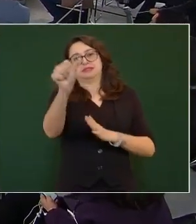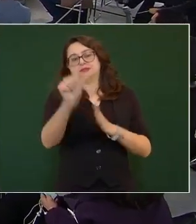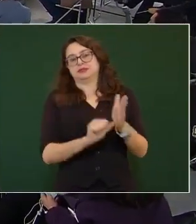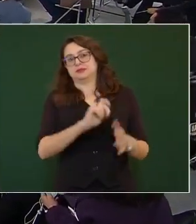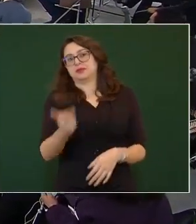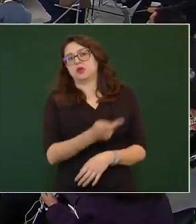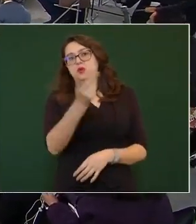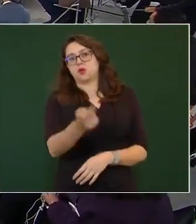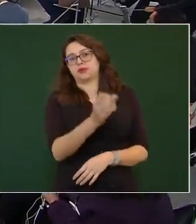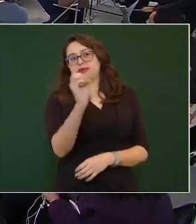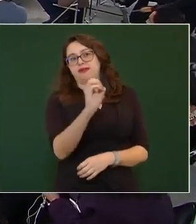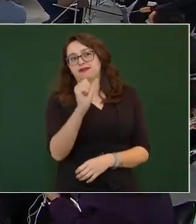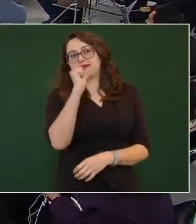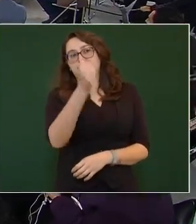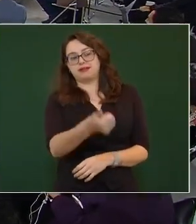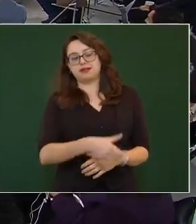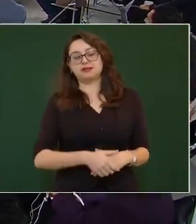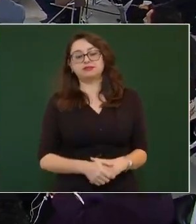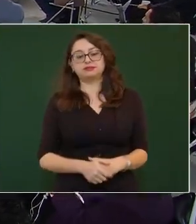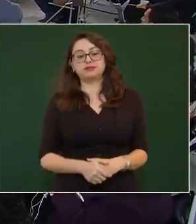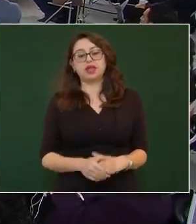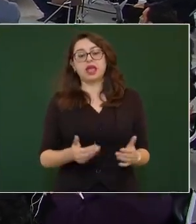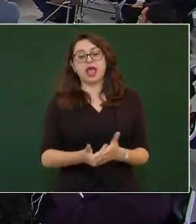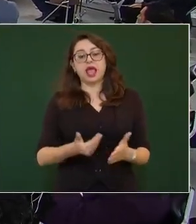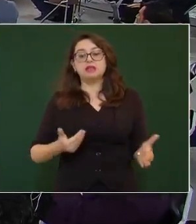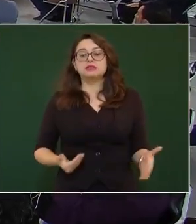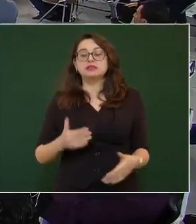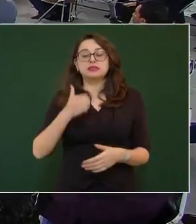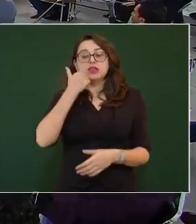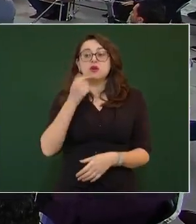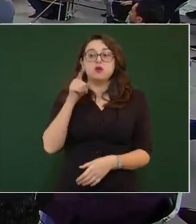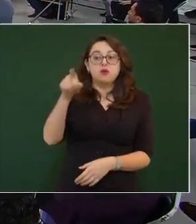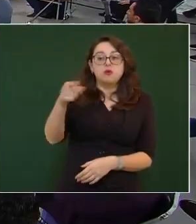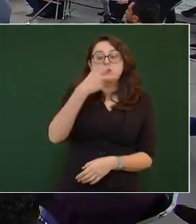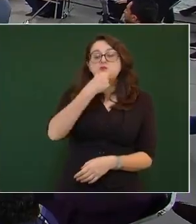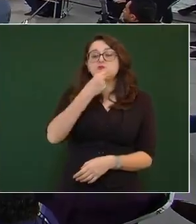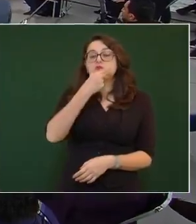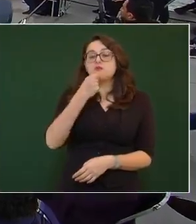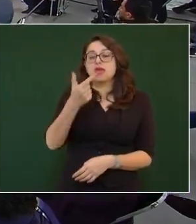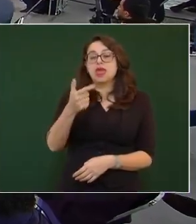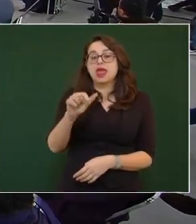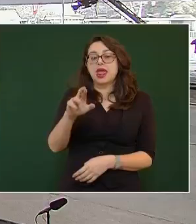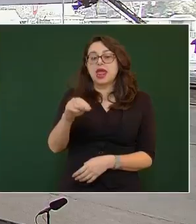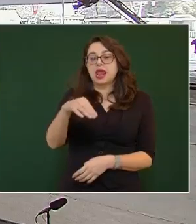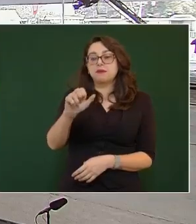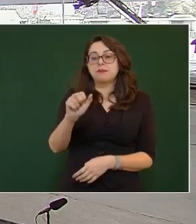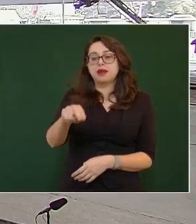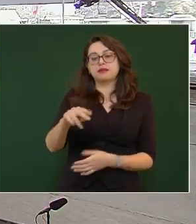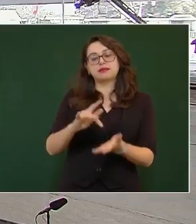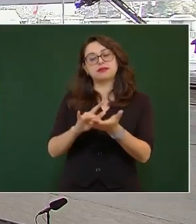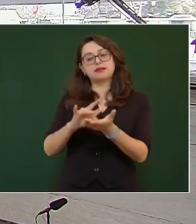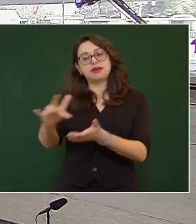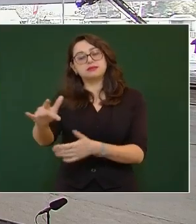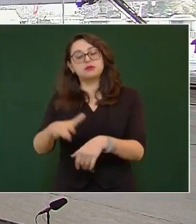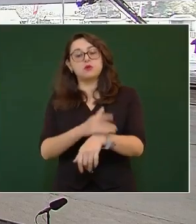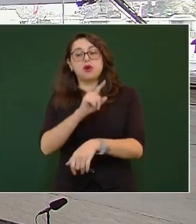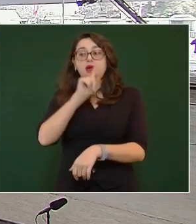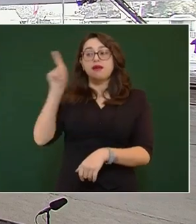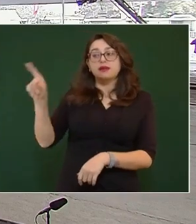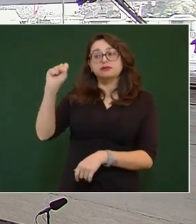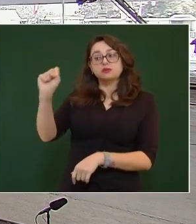preguntas, hacerle un agradecimiento a Germán, porque cuando se habló del tema del realito en San Luis